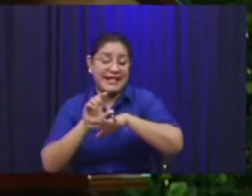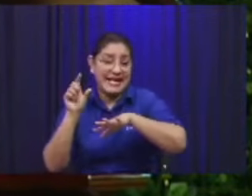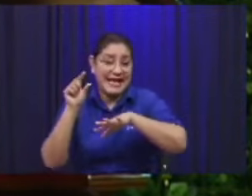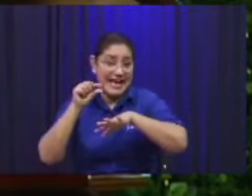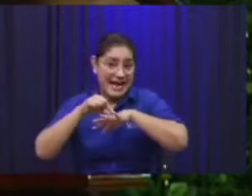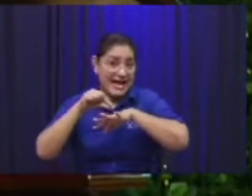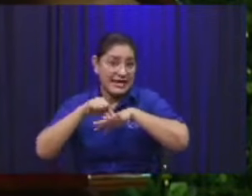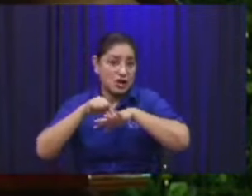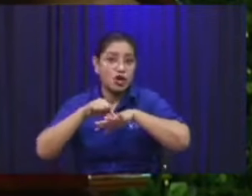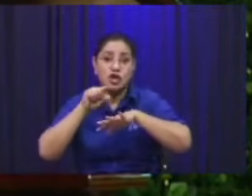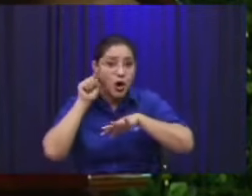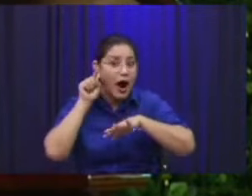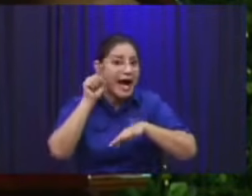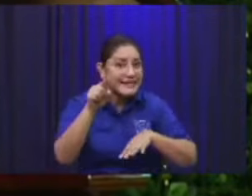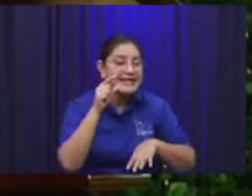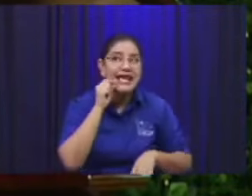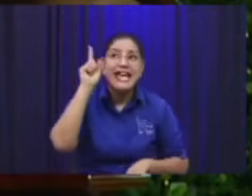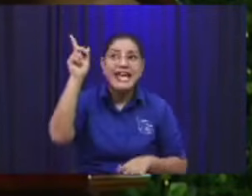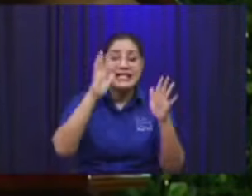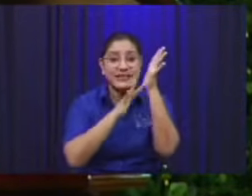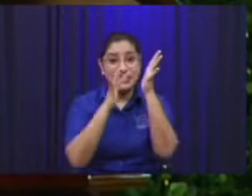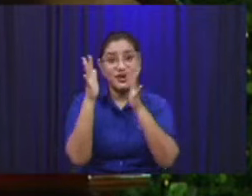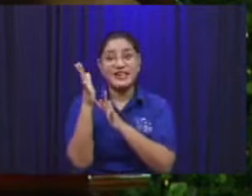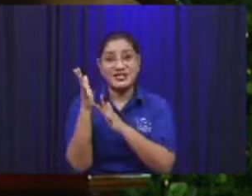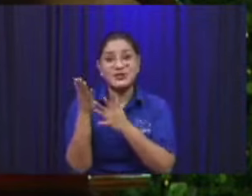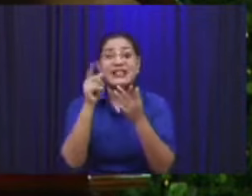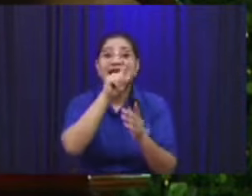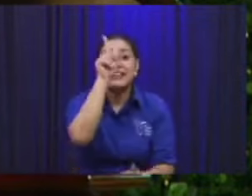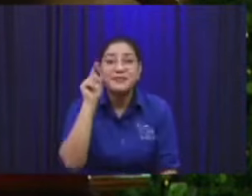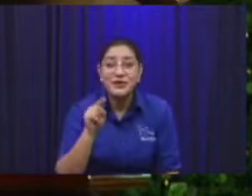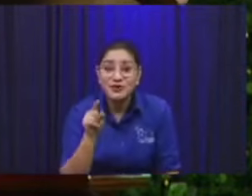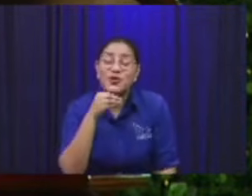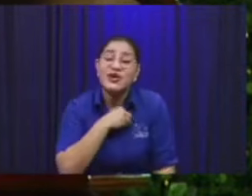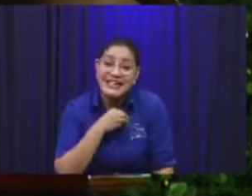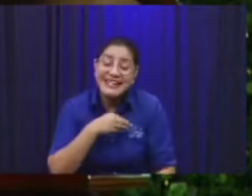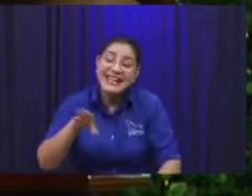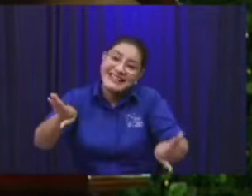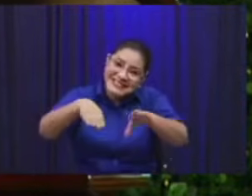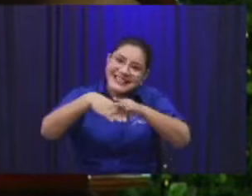no el señor te dijo a ti te quieres casar conmigo